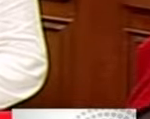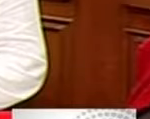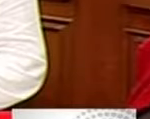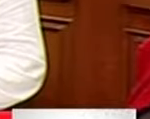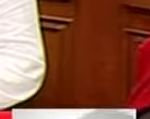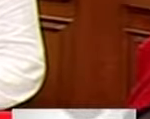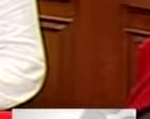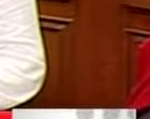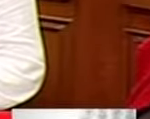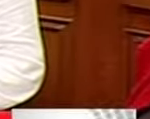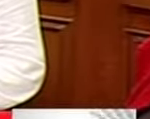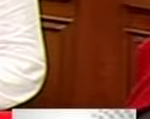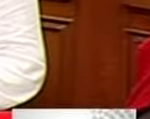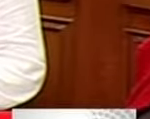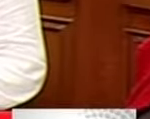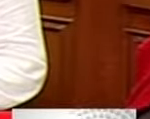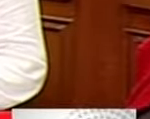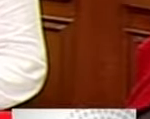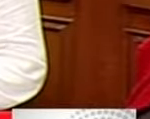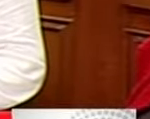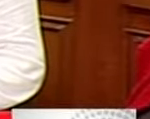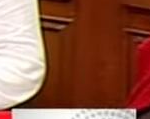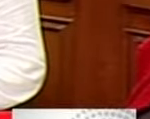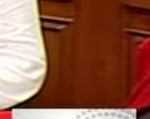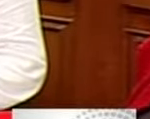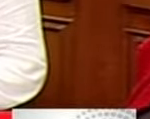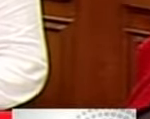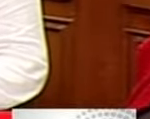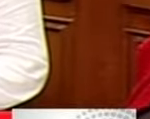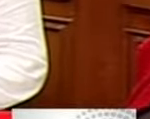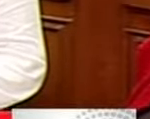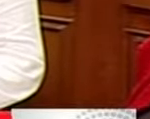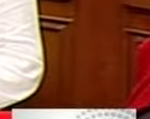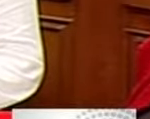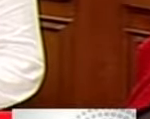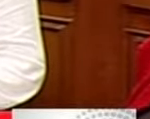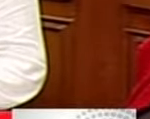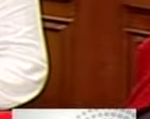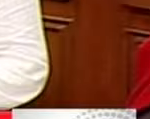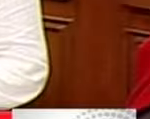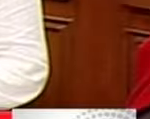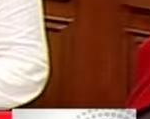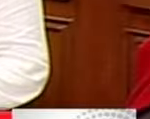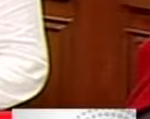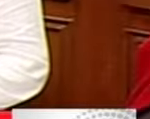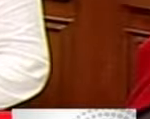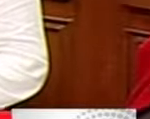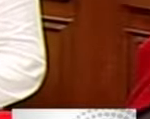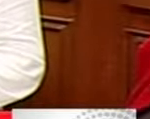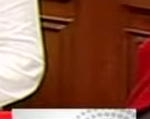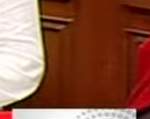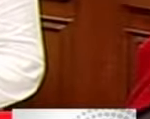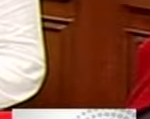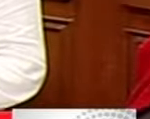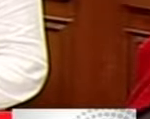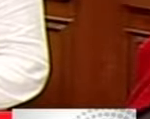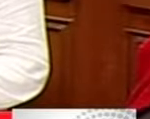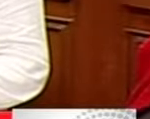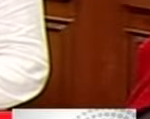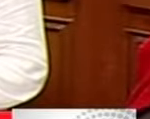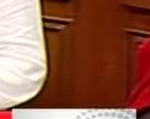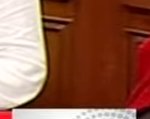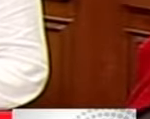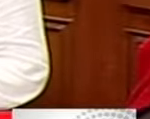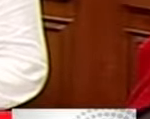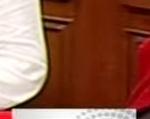se contrapone al desarrollo. No se puede obviar que el pueblo ha pedido un nuevo pacto para llevar adelante